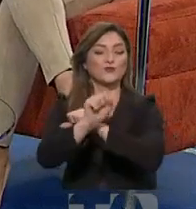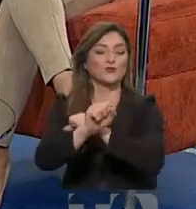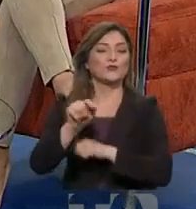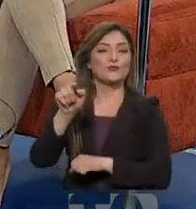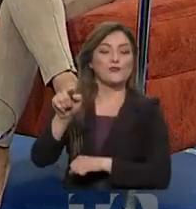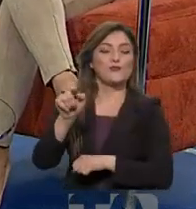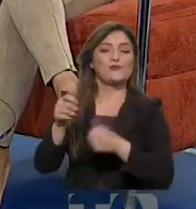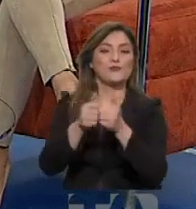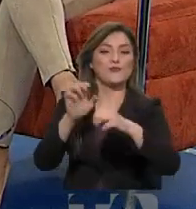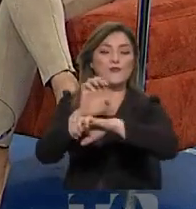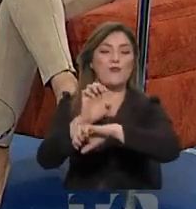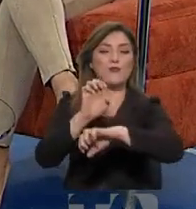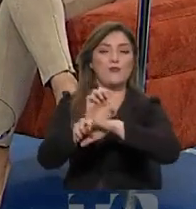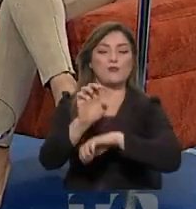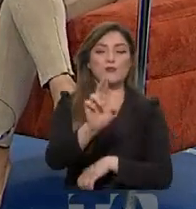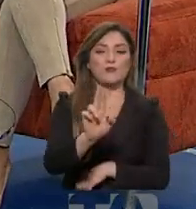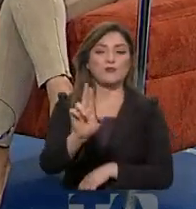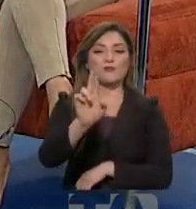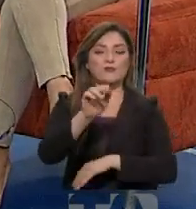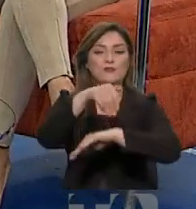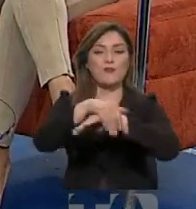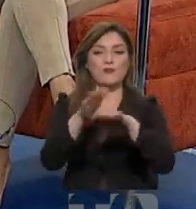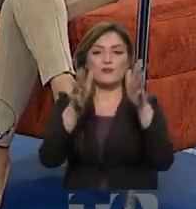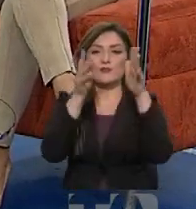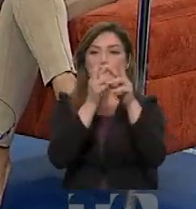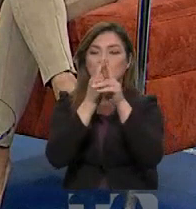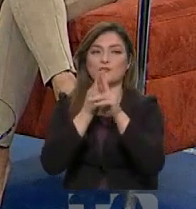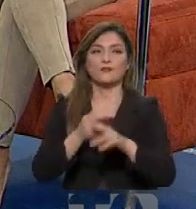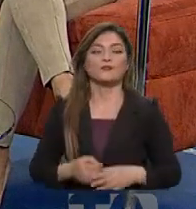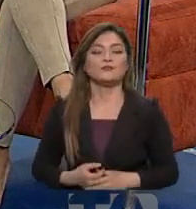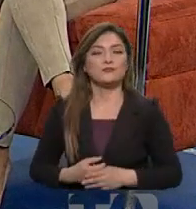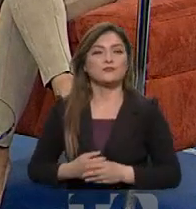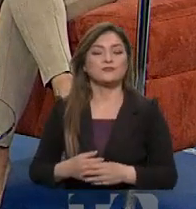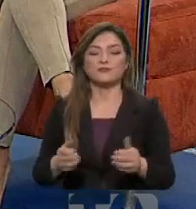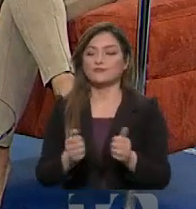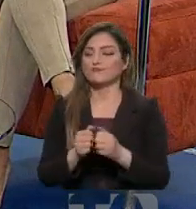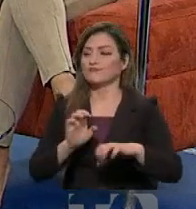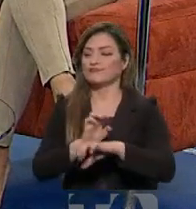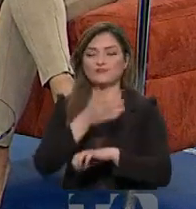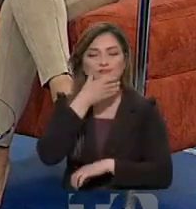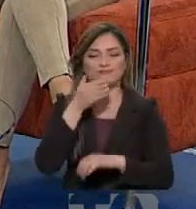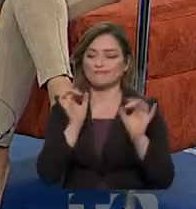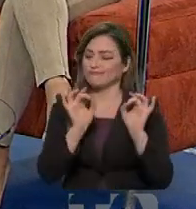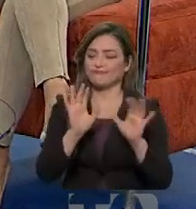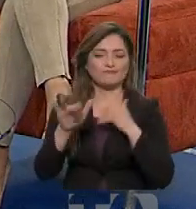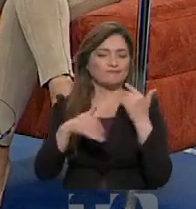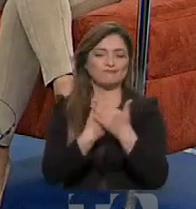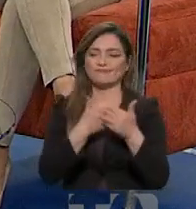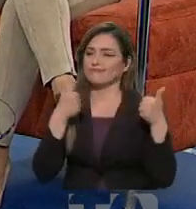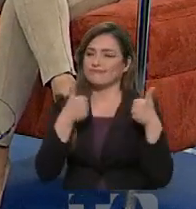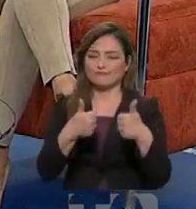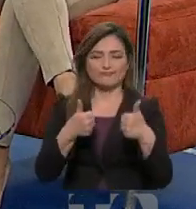a Uruguay, así que estaremos muy pendientes de este resultado de nuestra tricolor. El mejor de los éxitos para nuestros